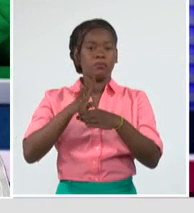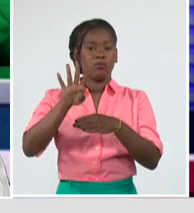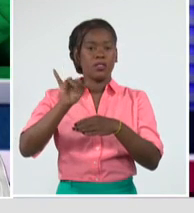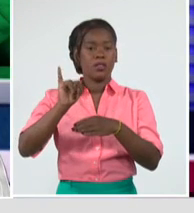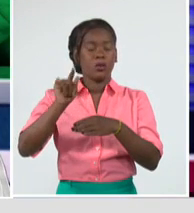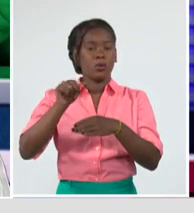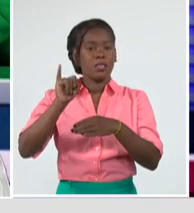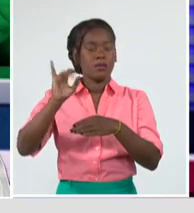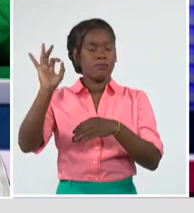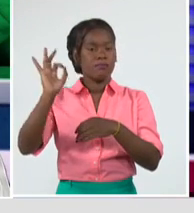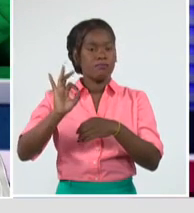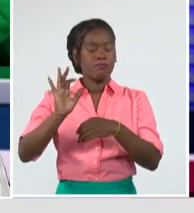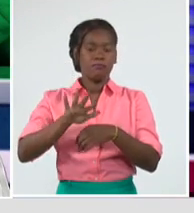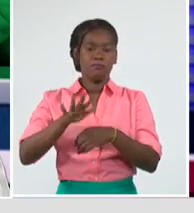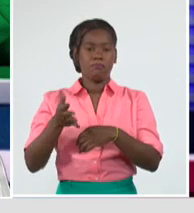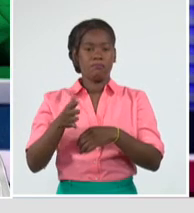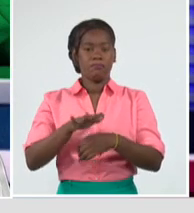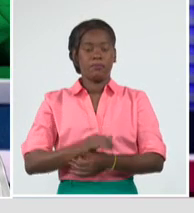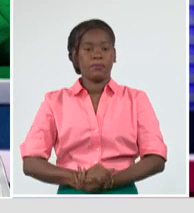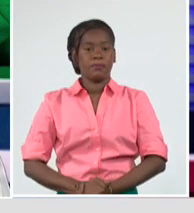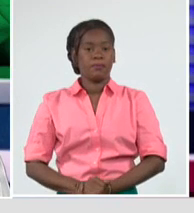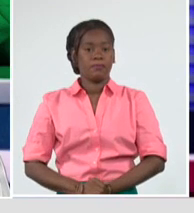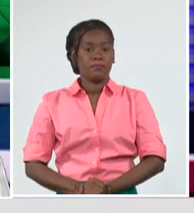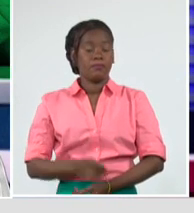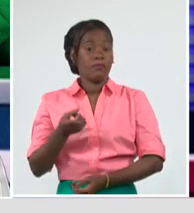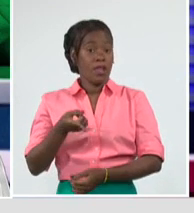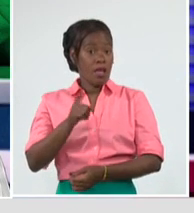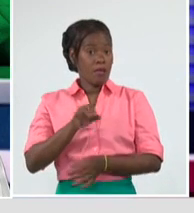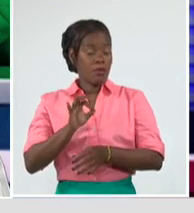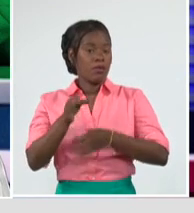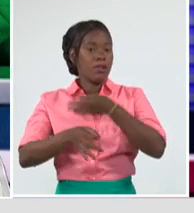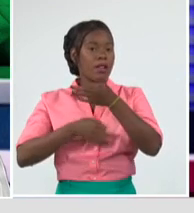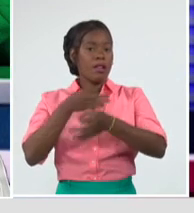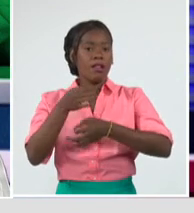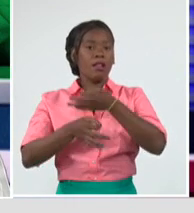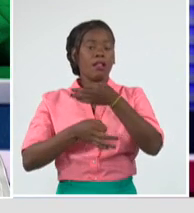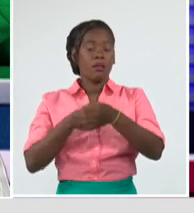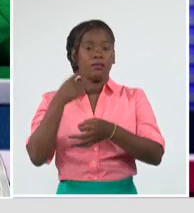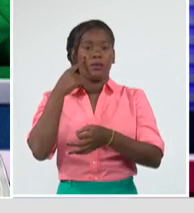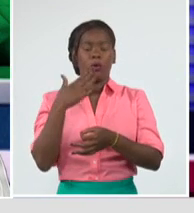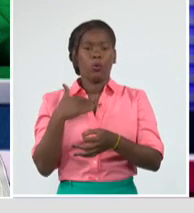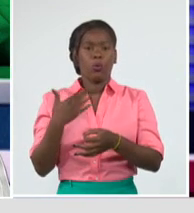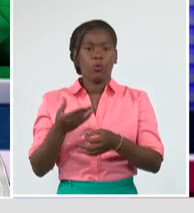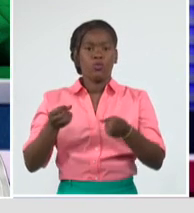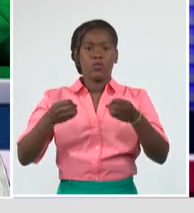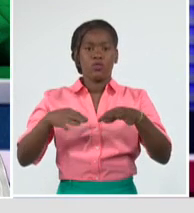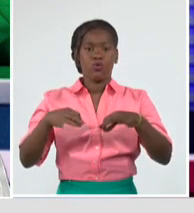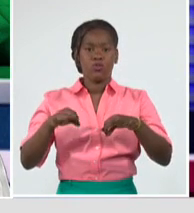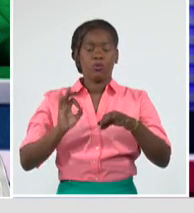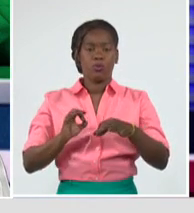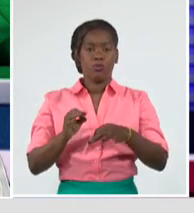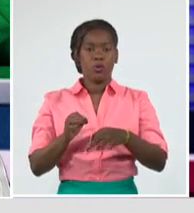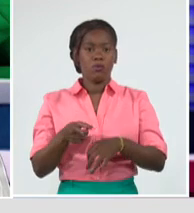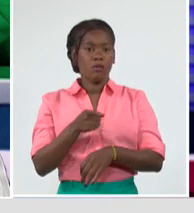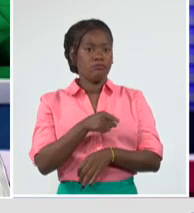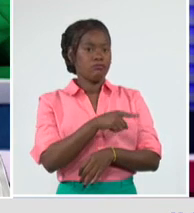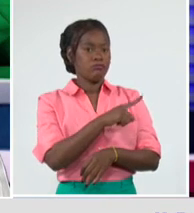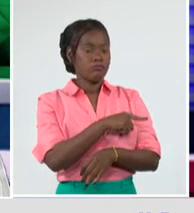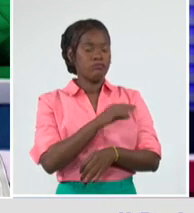46,6%. Ayer, a diferencia de lo que había estado pasando todos estos días, el sexo